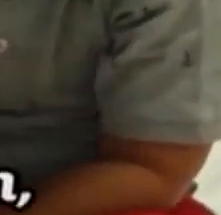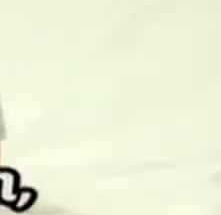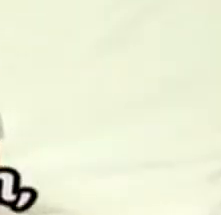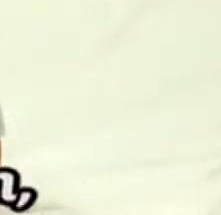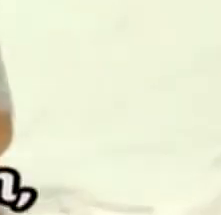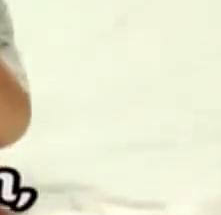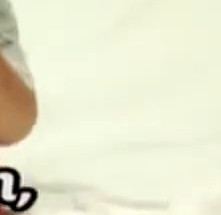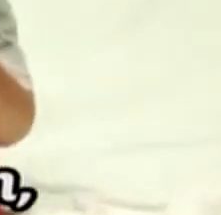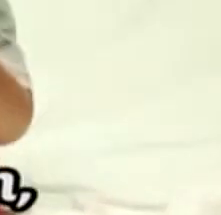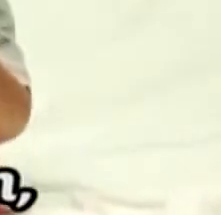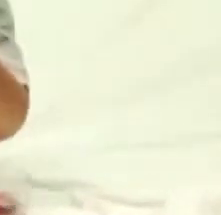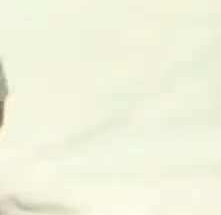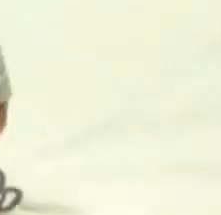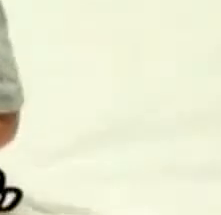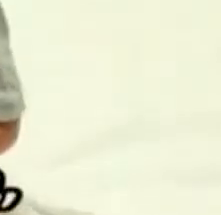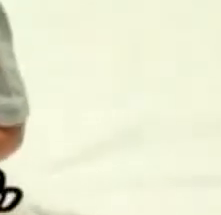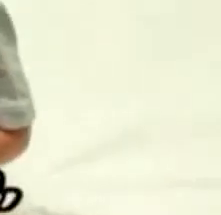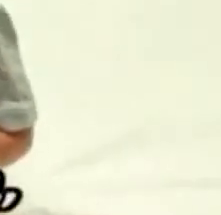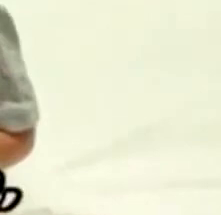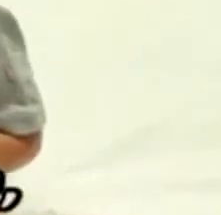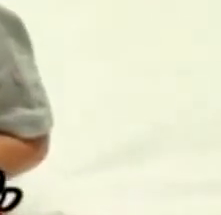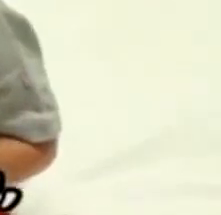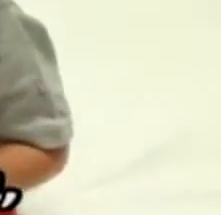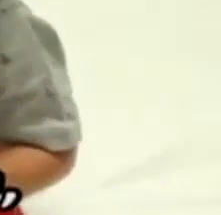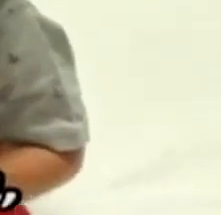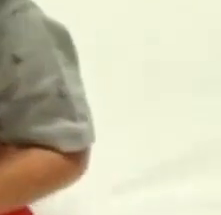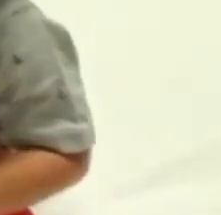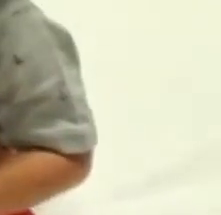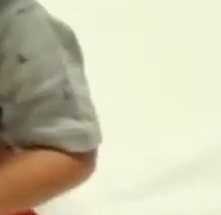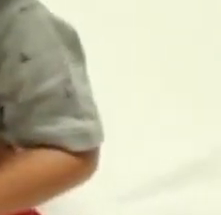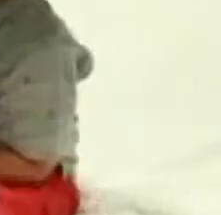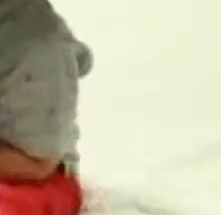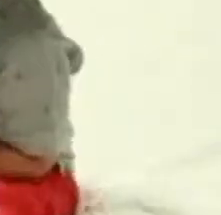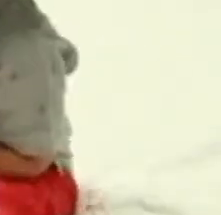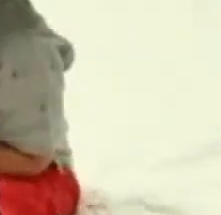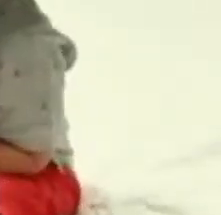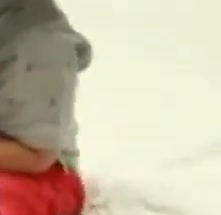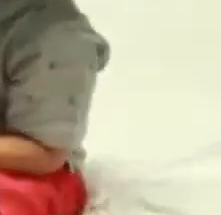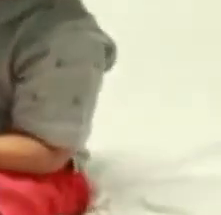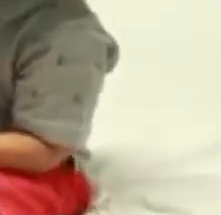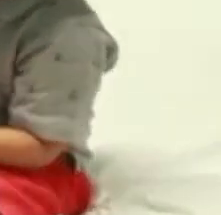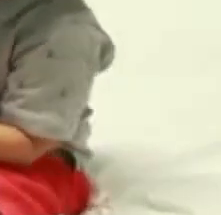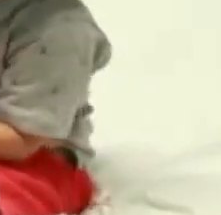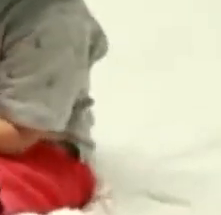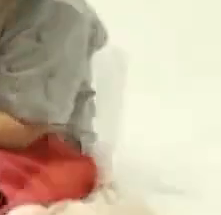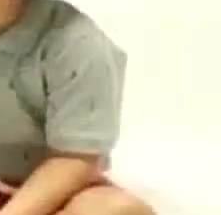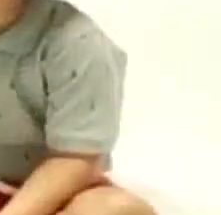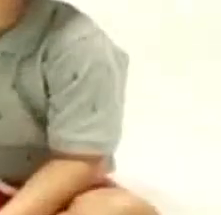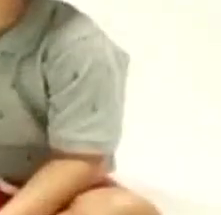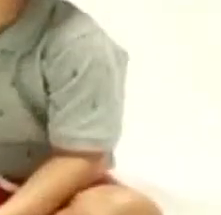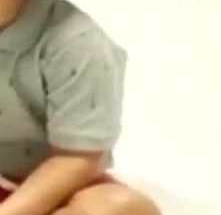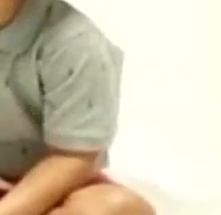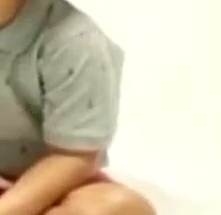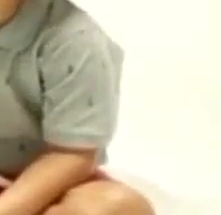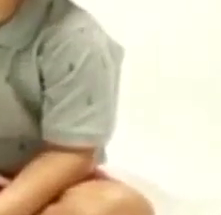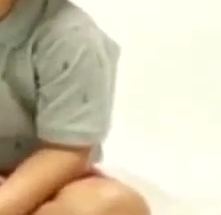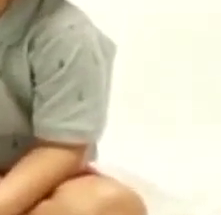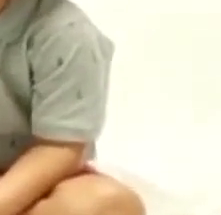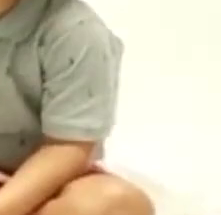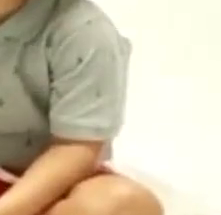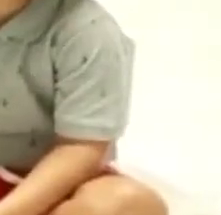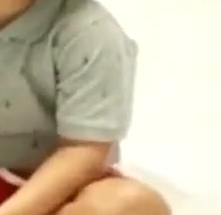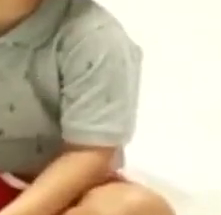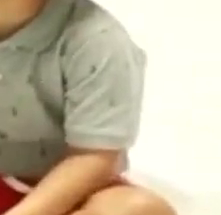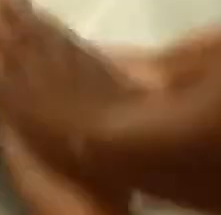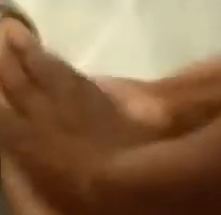Papá, cuando me vacunen me voy a portar muy bien. Todo lo mejor que pueda.